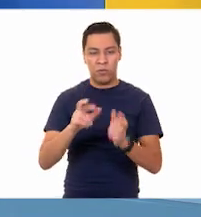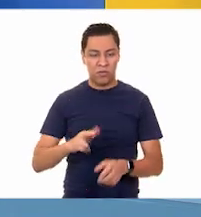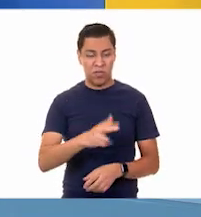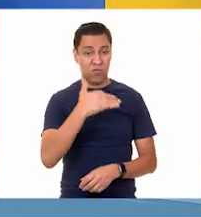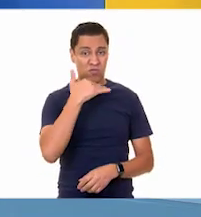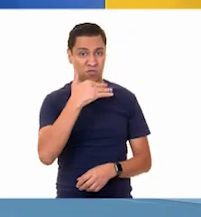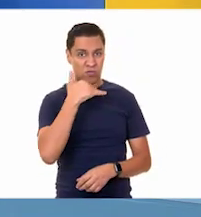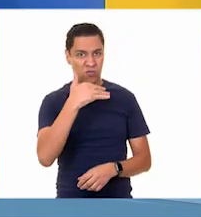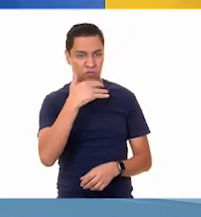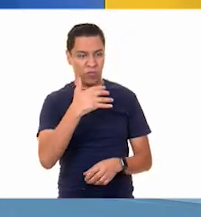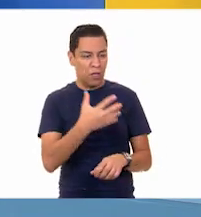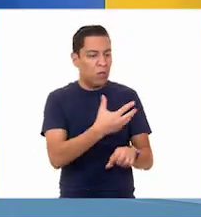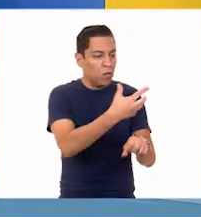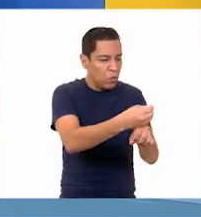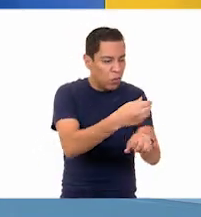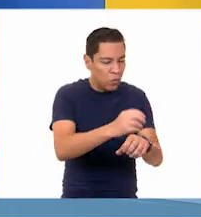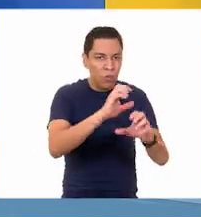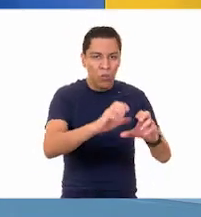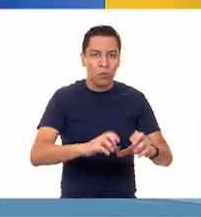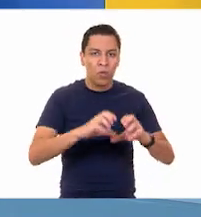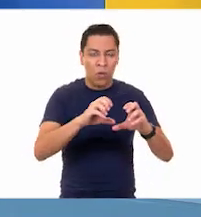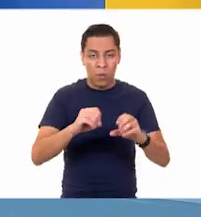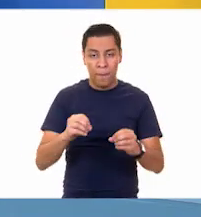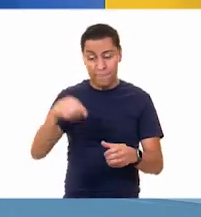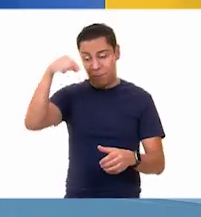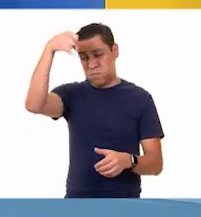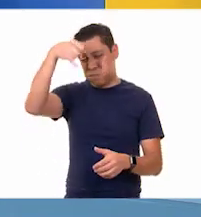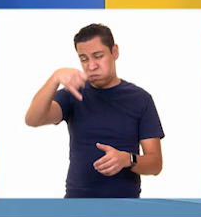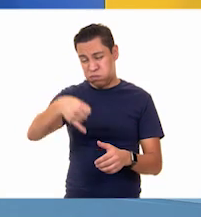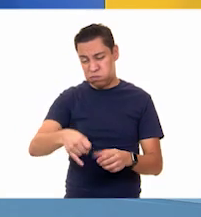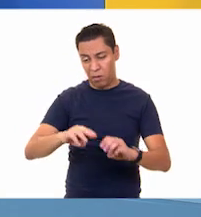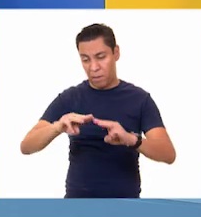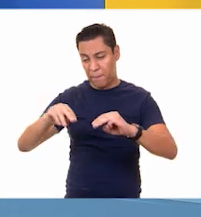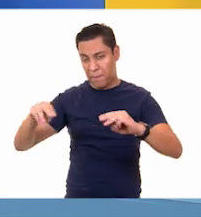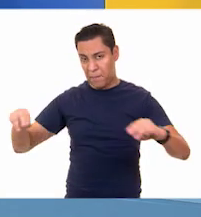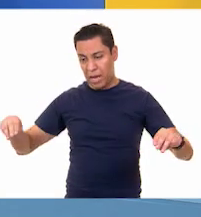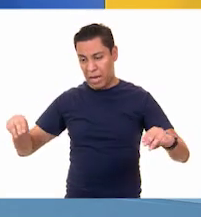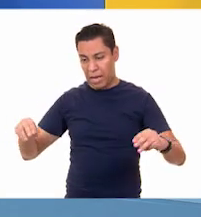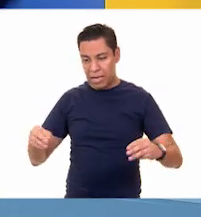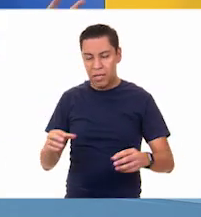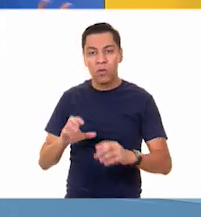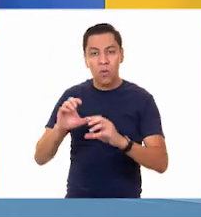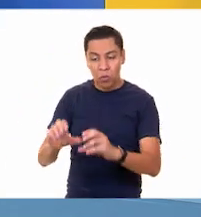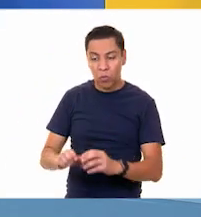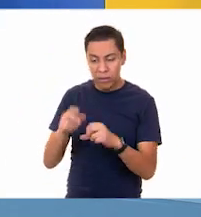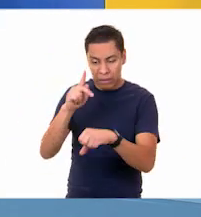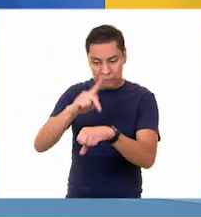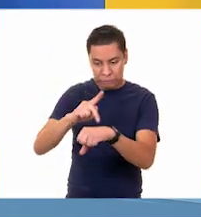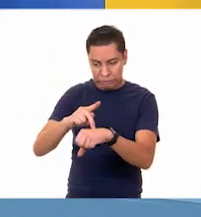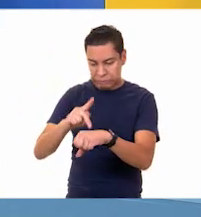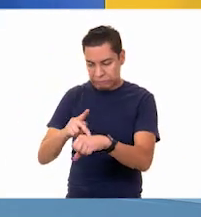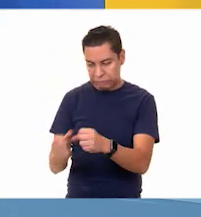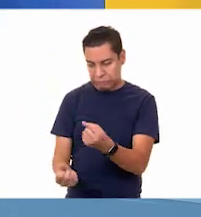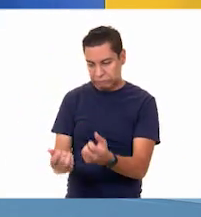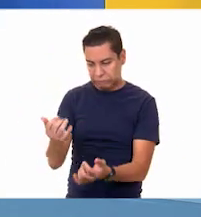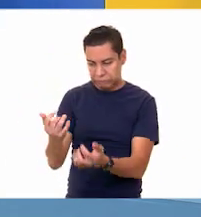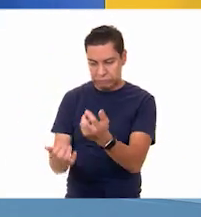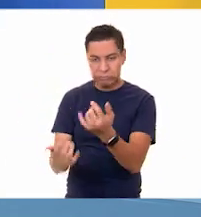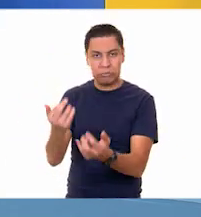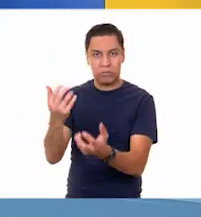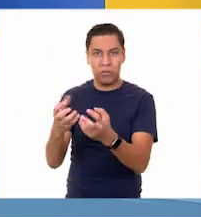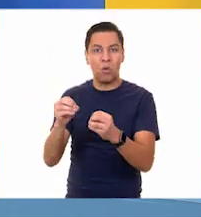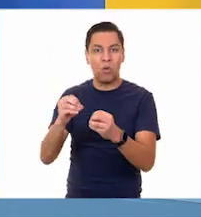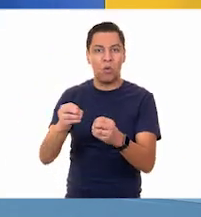contaminado, la restauración de un arrecife de coral, la protección de especies en peligro de extinción y hasta la defensa de parques y áreas verdes en la ciudad.